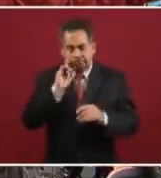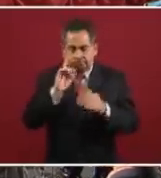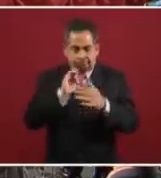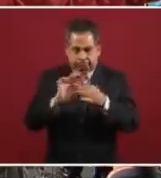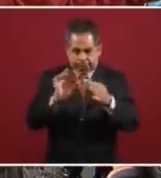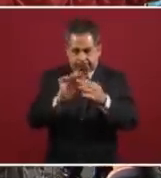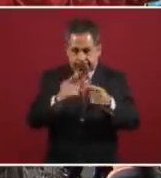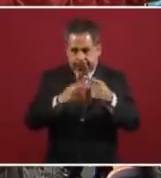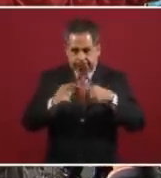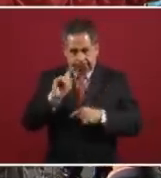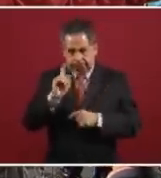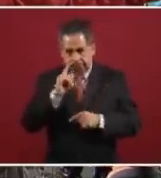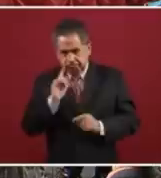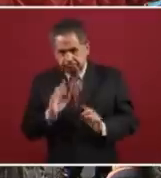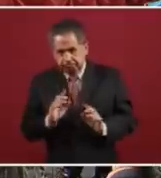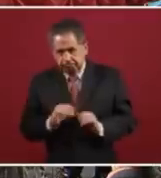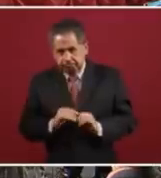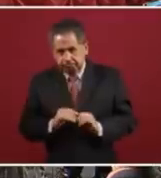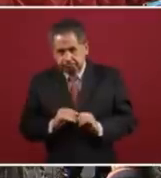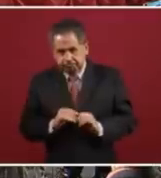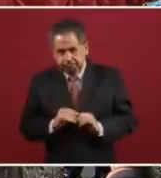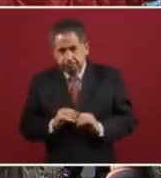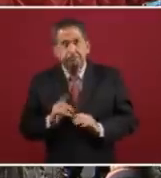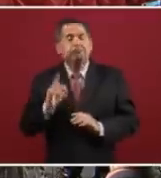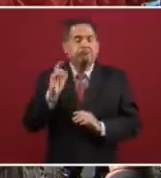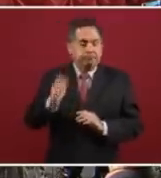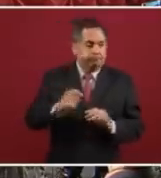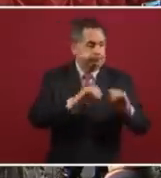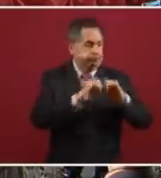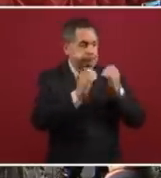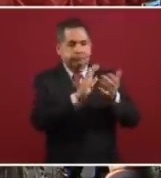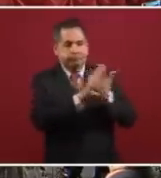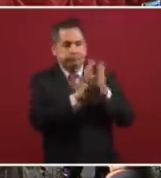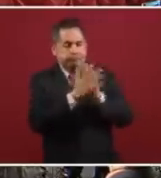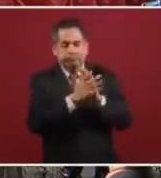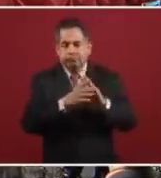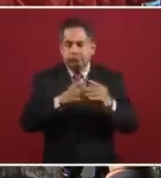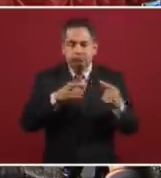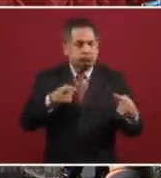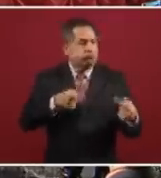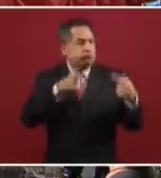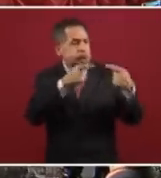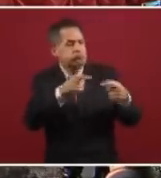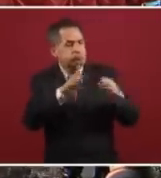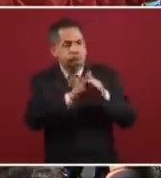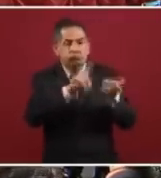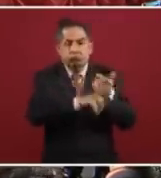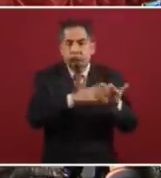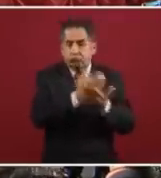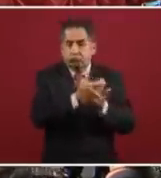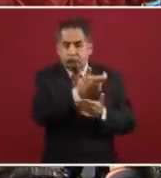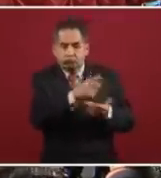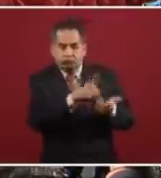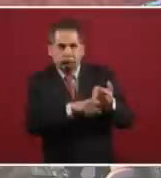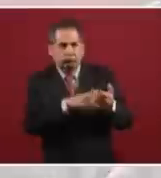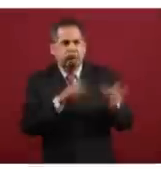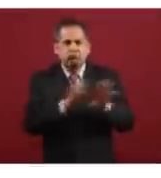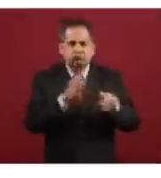Esto es combate a organizaciones criminales como entidades económicas, es